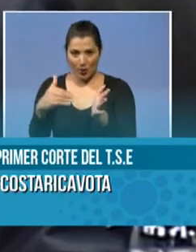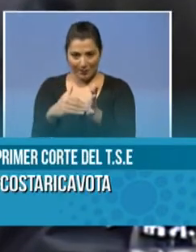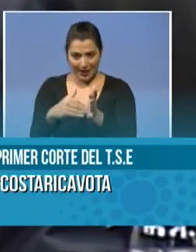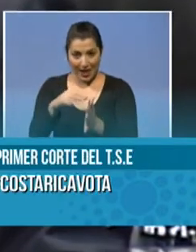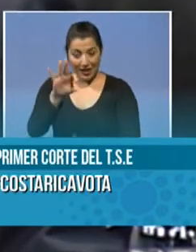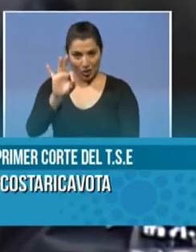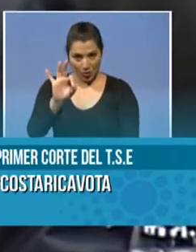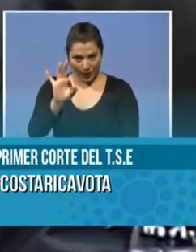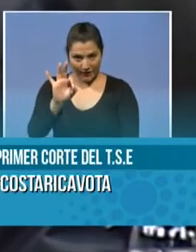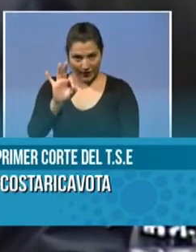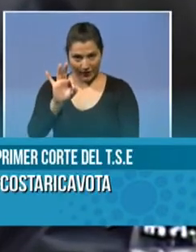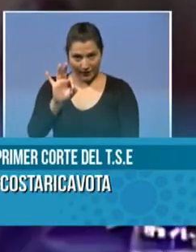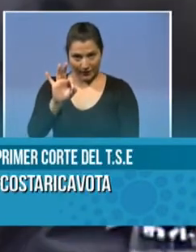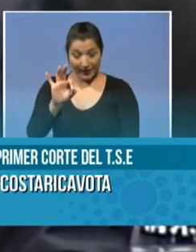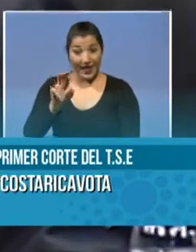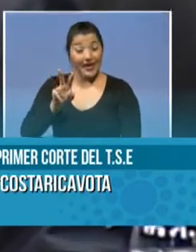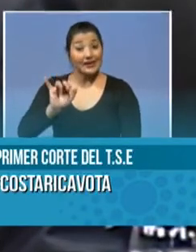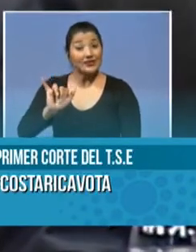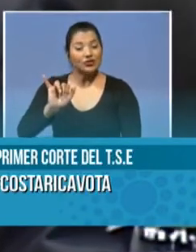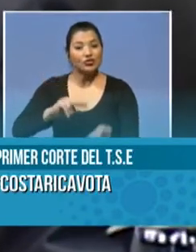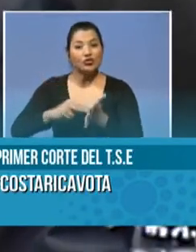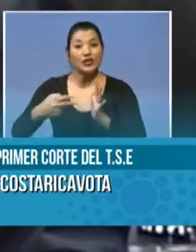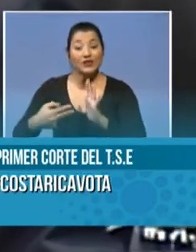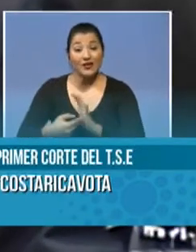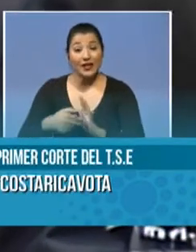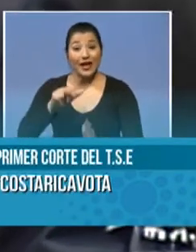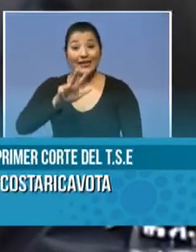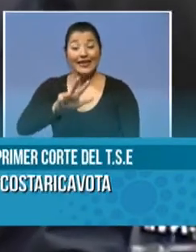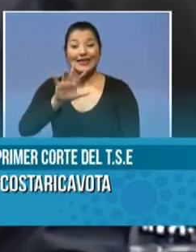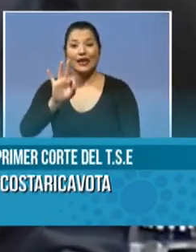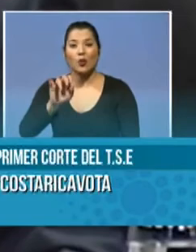782.009, es decir,